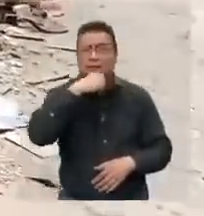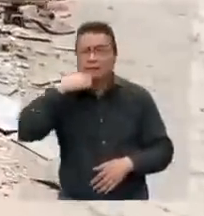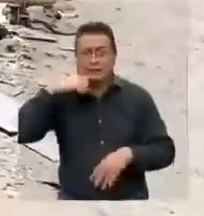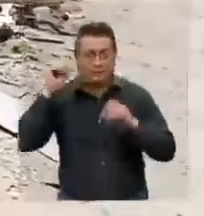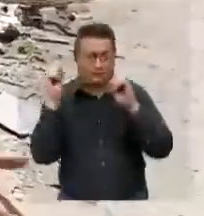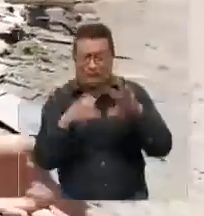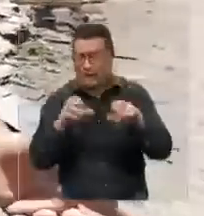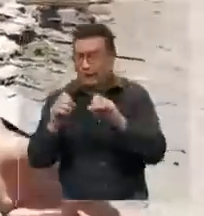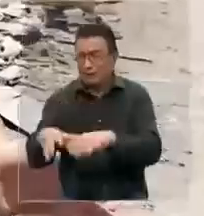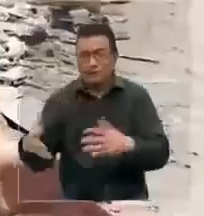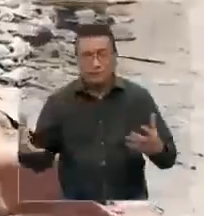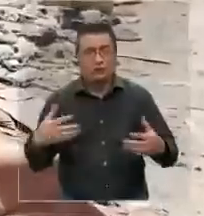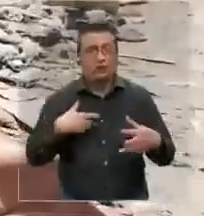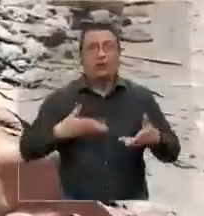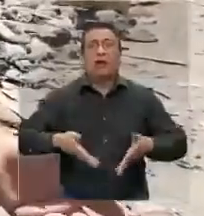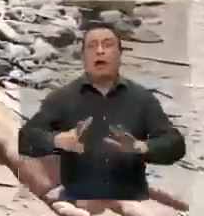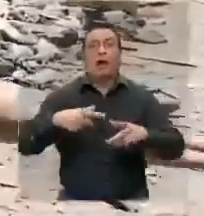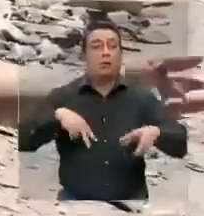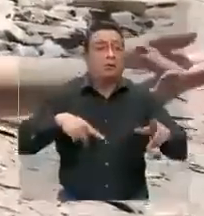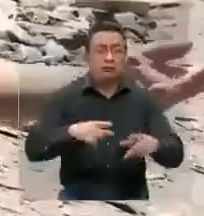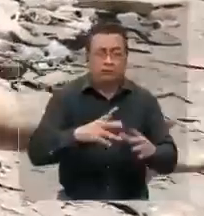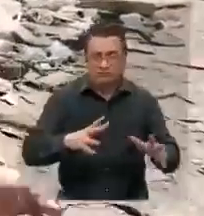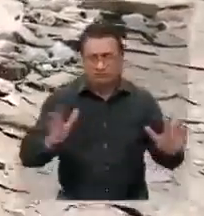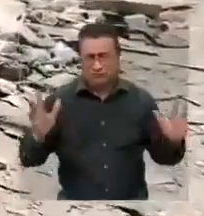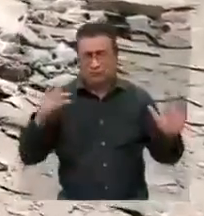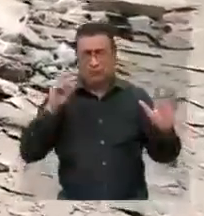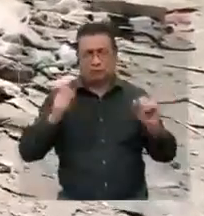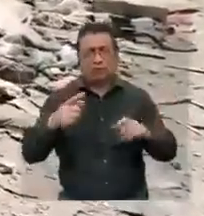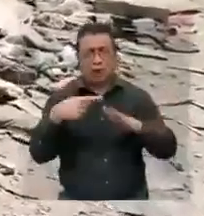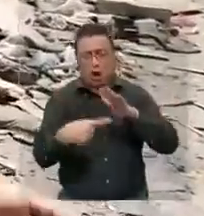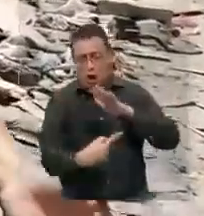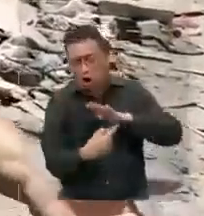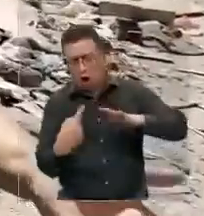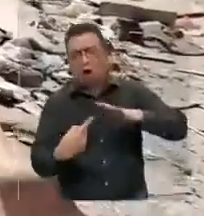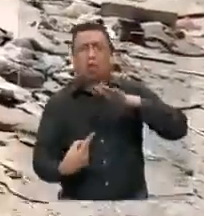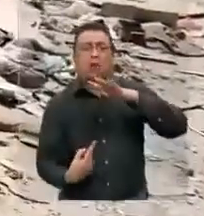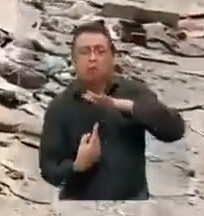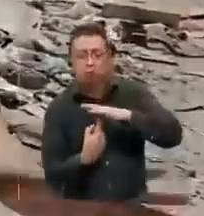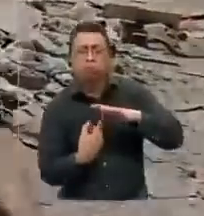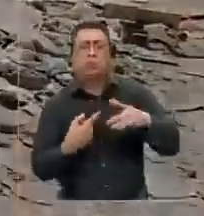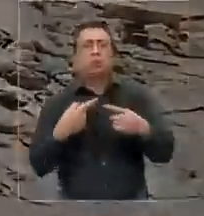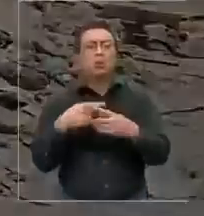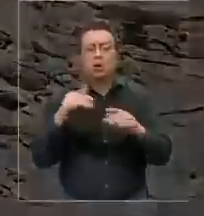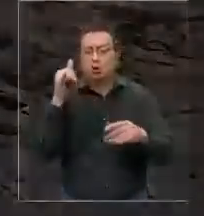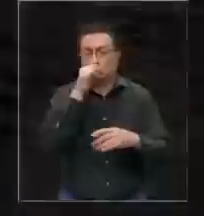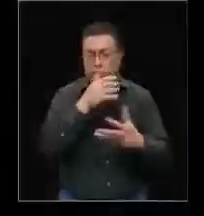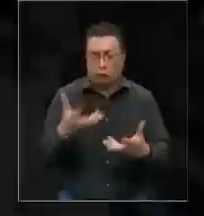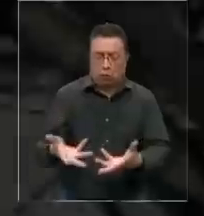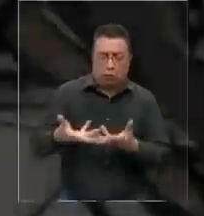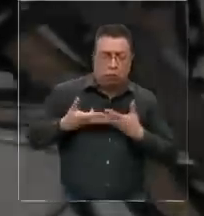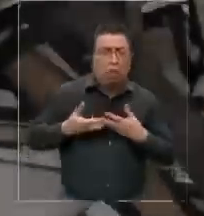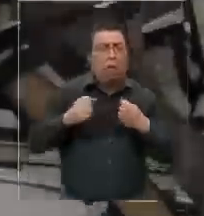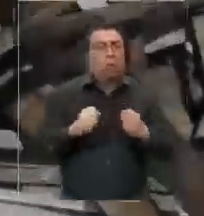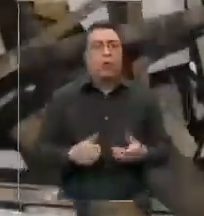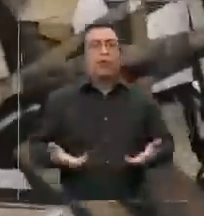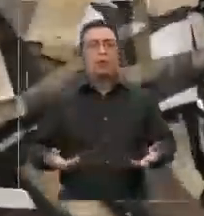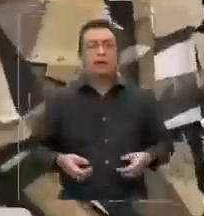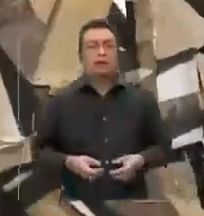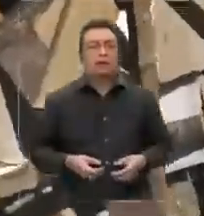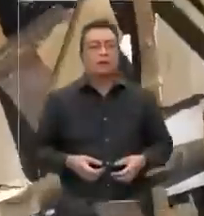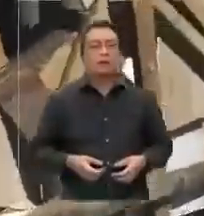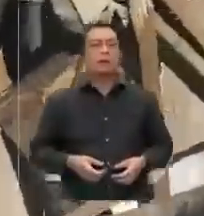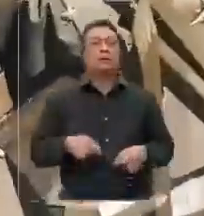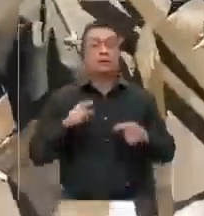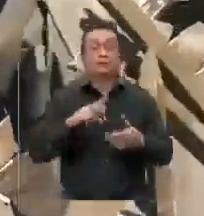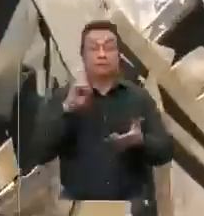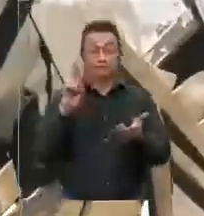basura, entonces nos dan ganas de salir a la calle. Salir aquí te puedes cortar un pie, te contamináis con cualquier tipo de cosa. Pero esta